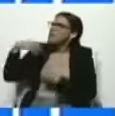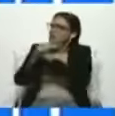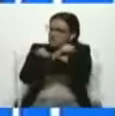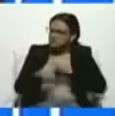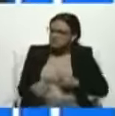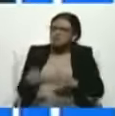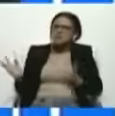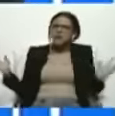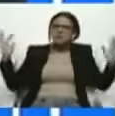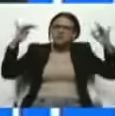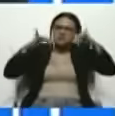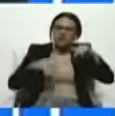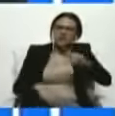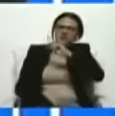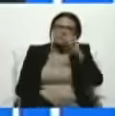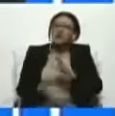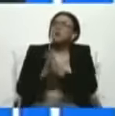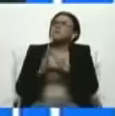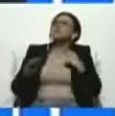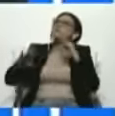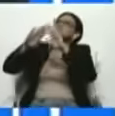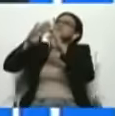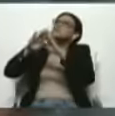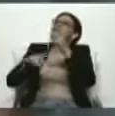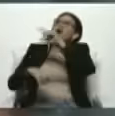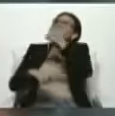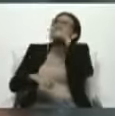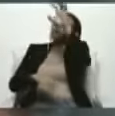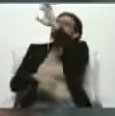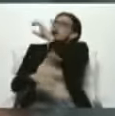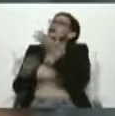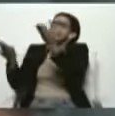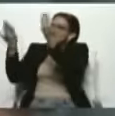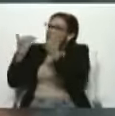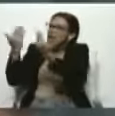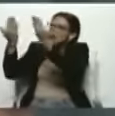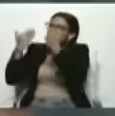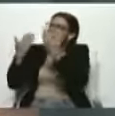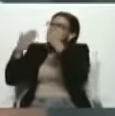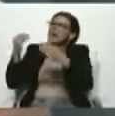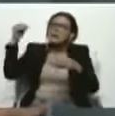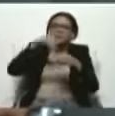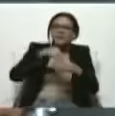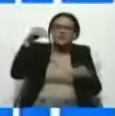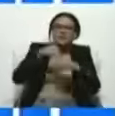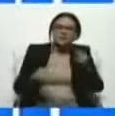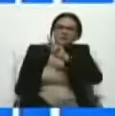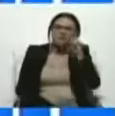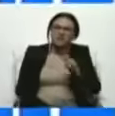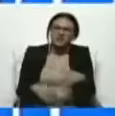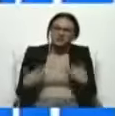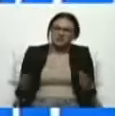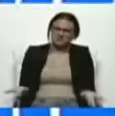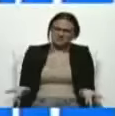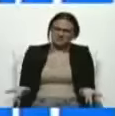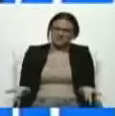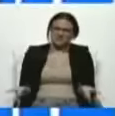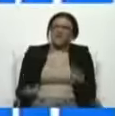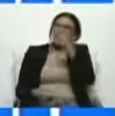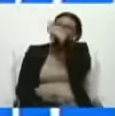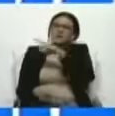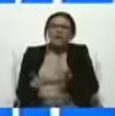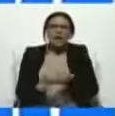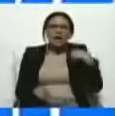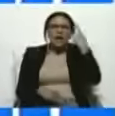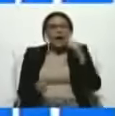mandándole cartas a Mauricio Macri para que invadiera Venezuela, pidiendo más y más sanciones. Es que yo lo que digo es que son caras de tabla.